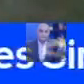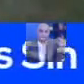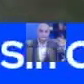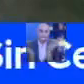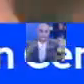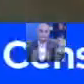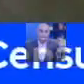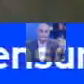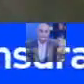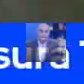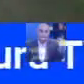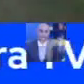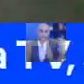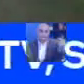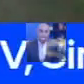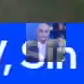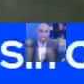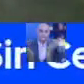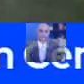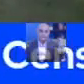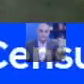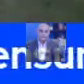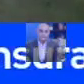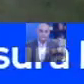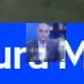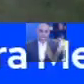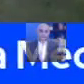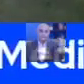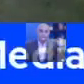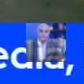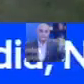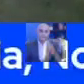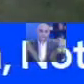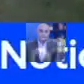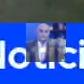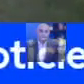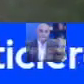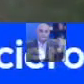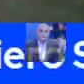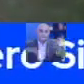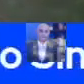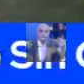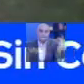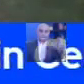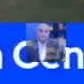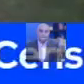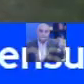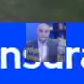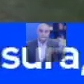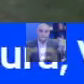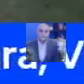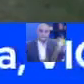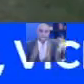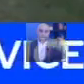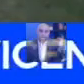por ser una figura mediática, ya incluso hasta Cuadri diciendo que hay que